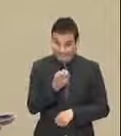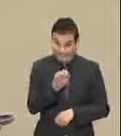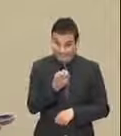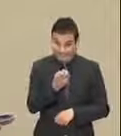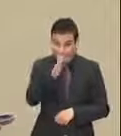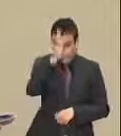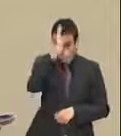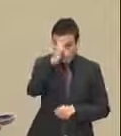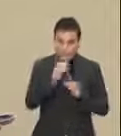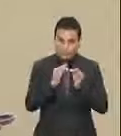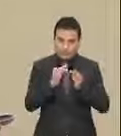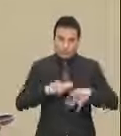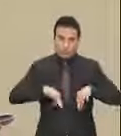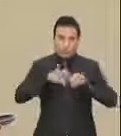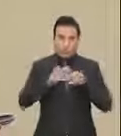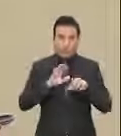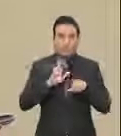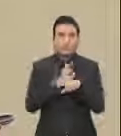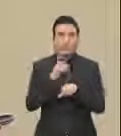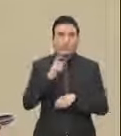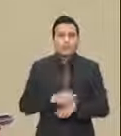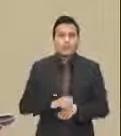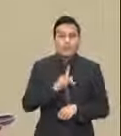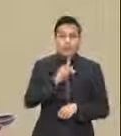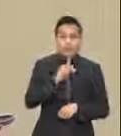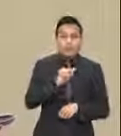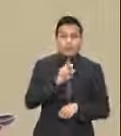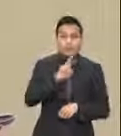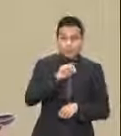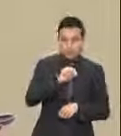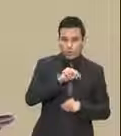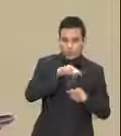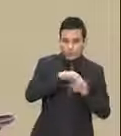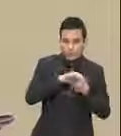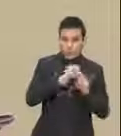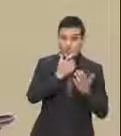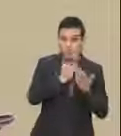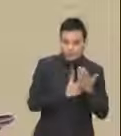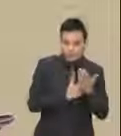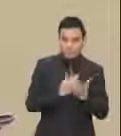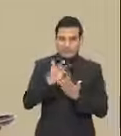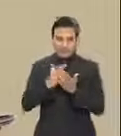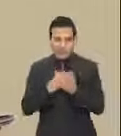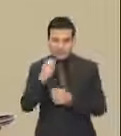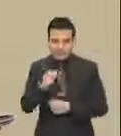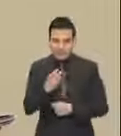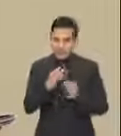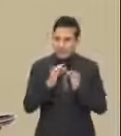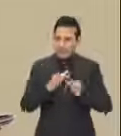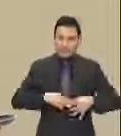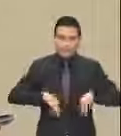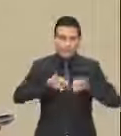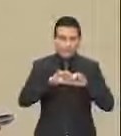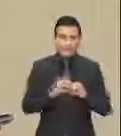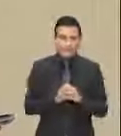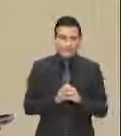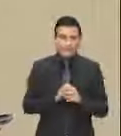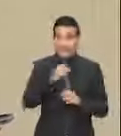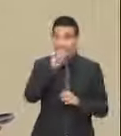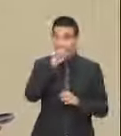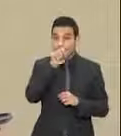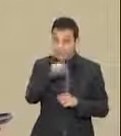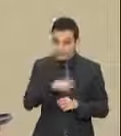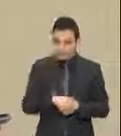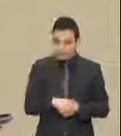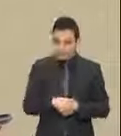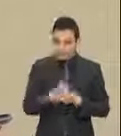acuerdo porque la credibilidad el padrón electoral expert es un paso fundamental en la democratización del país y constituye también un triunfo de la